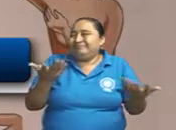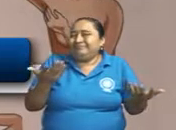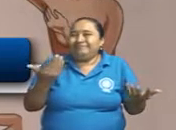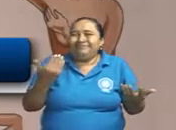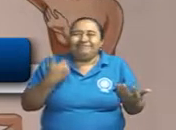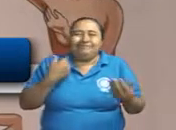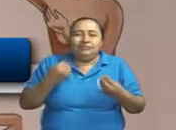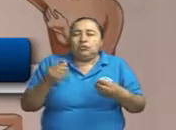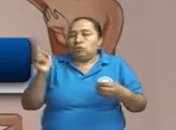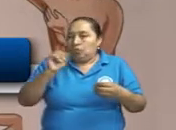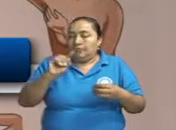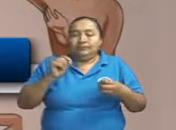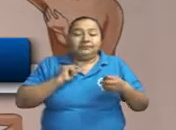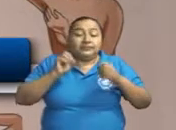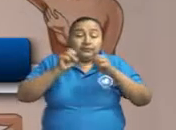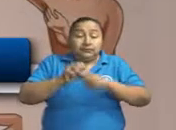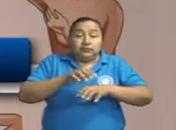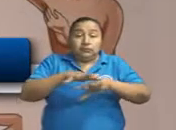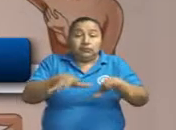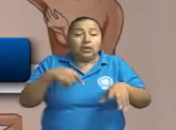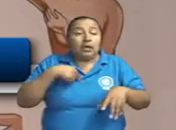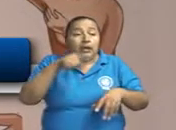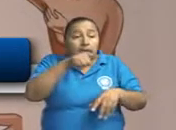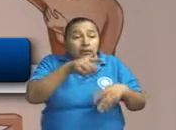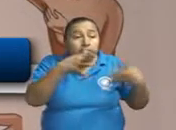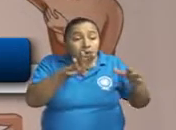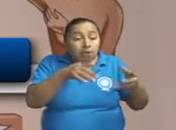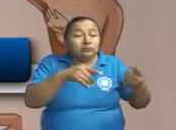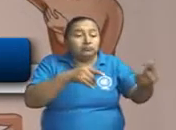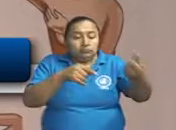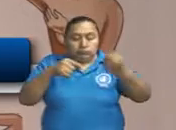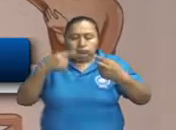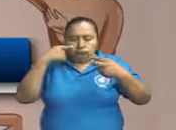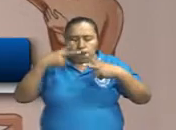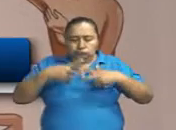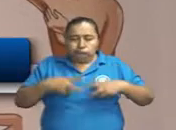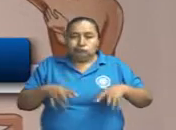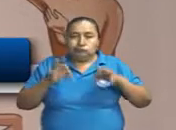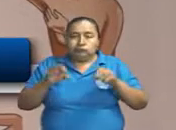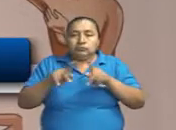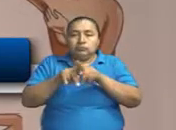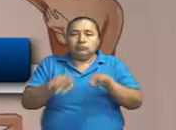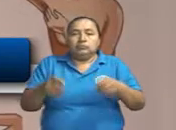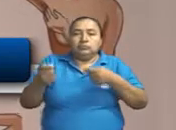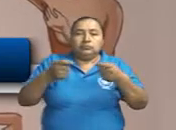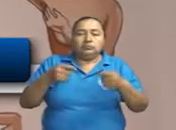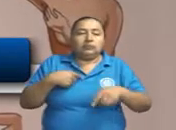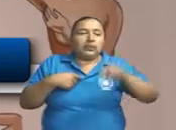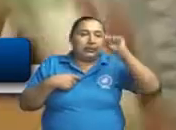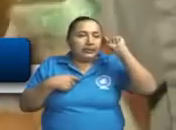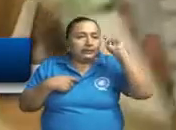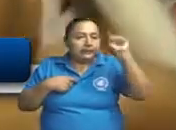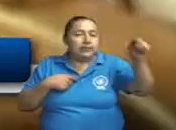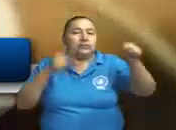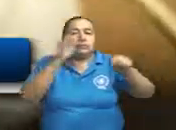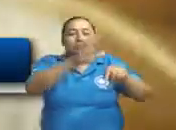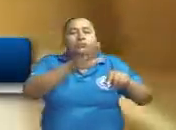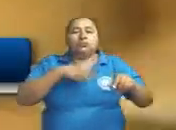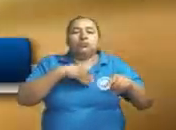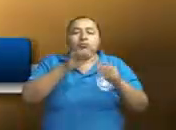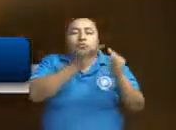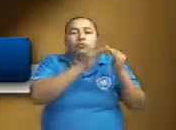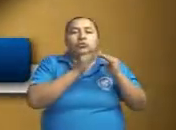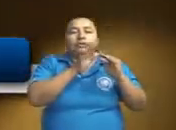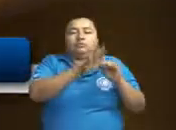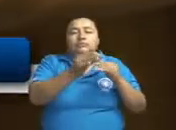una red, ya se detecta, se diagnostica, se le hace un plan de manejo y ya esos continúan